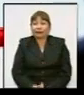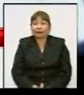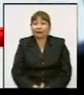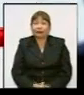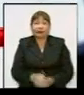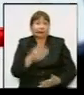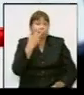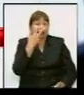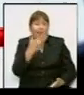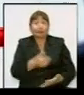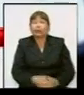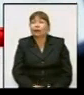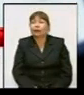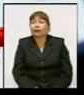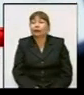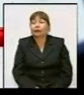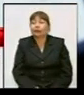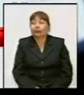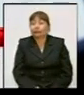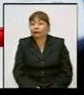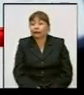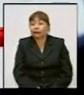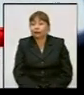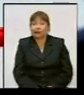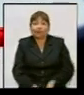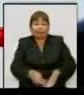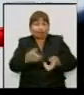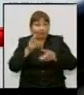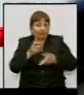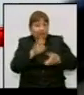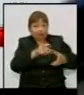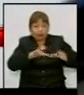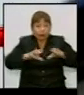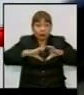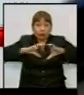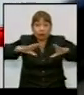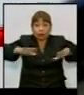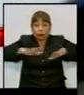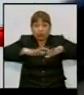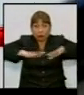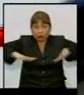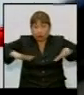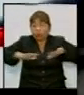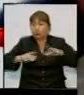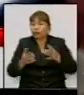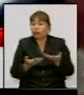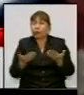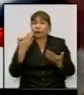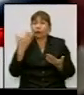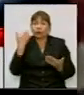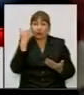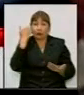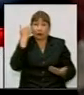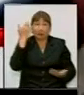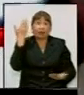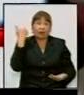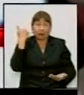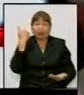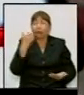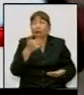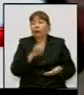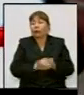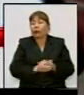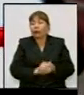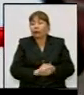Podemos ver acá la evolución del real campo de batalla, antiguamente un campo tradicional, y ahora tenemos